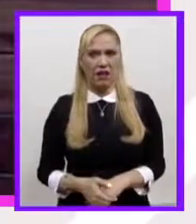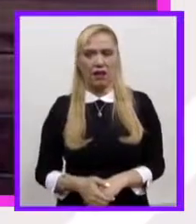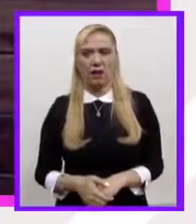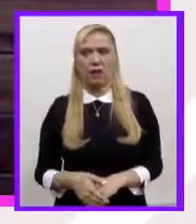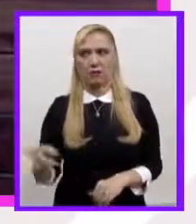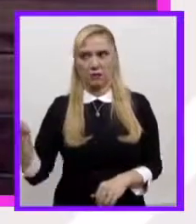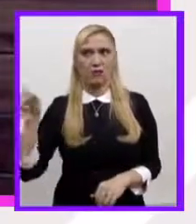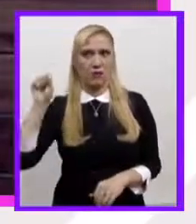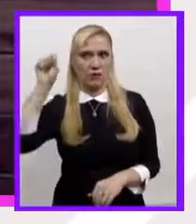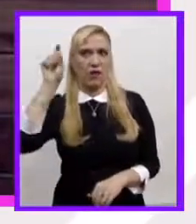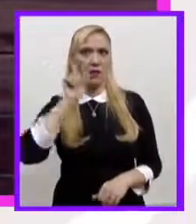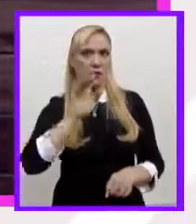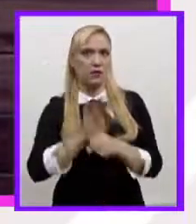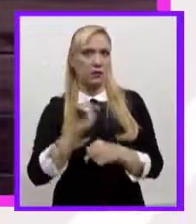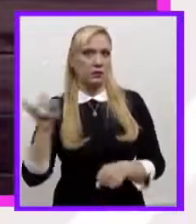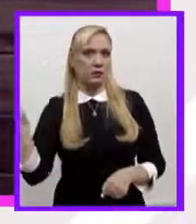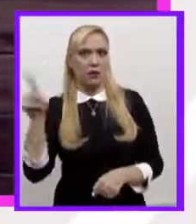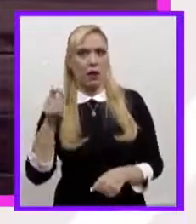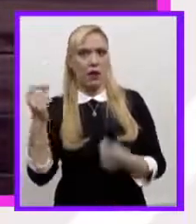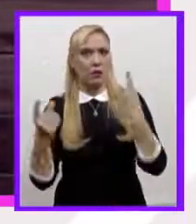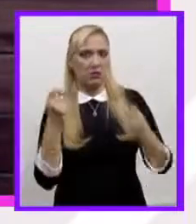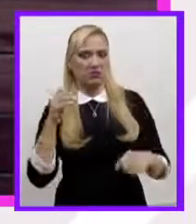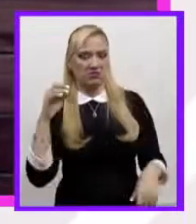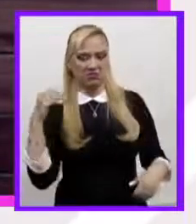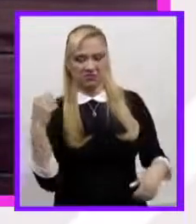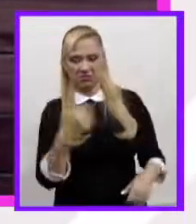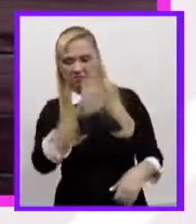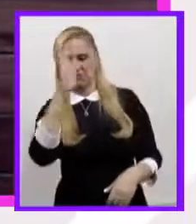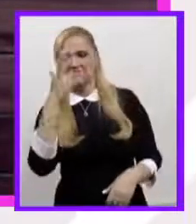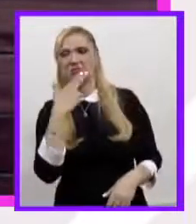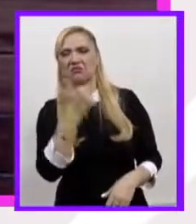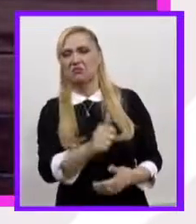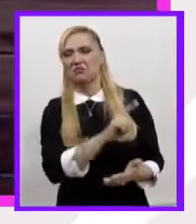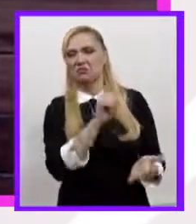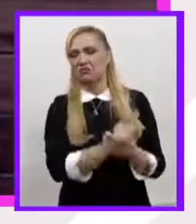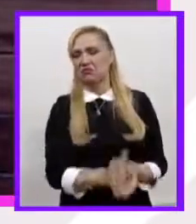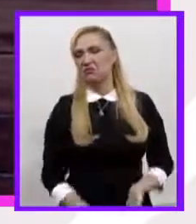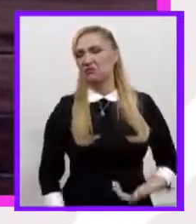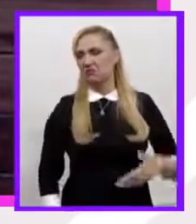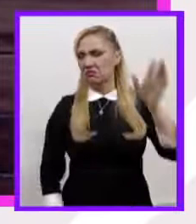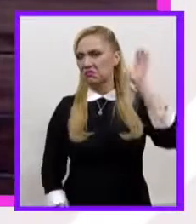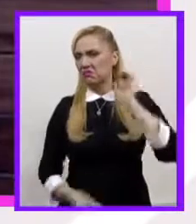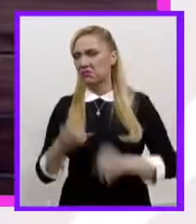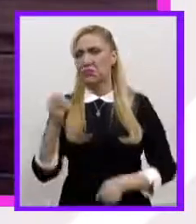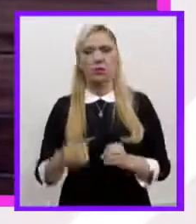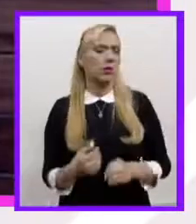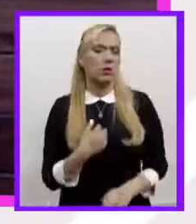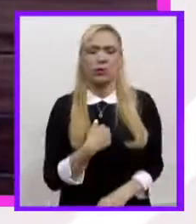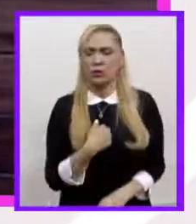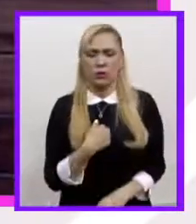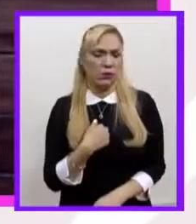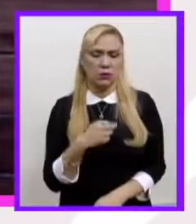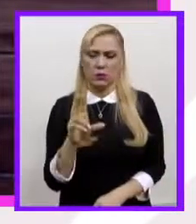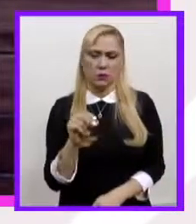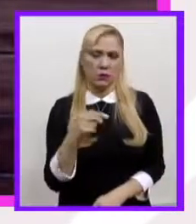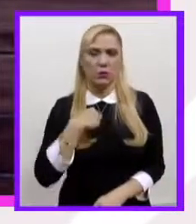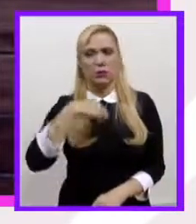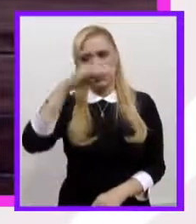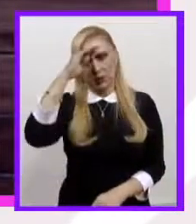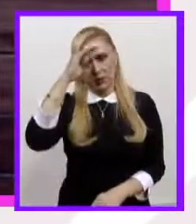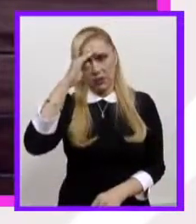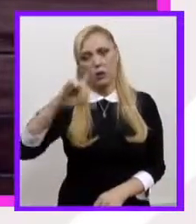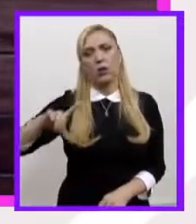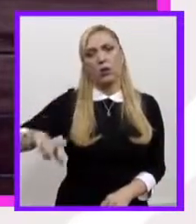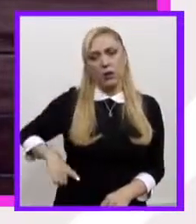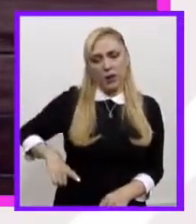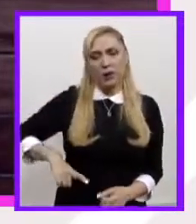sí rechazan toda la función del Estado, todas las ramas del derecho. Por mi parte no, porque creo que el Estado y el derecho pues sí